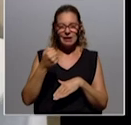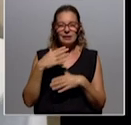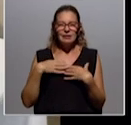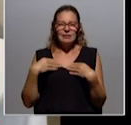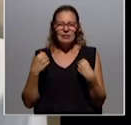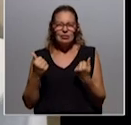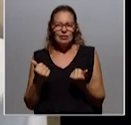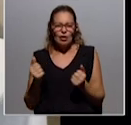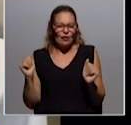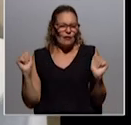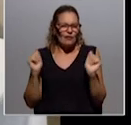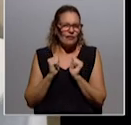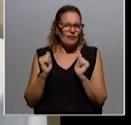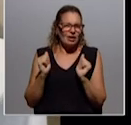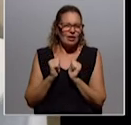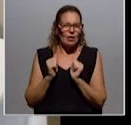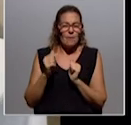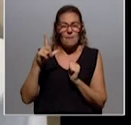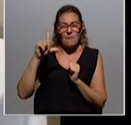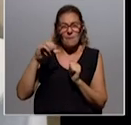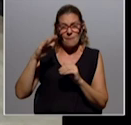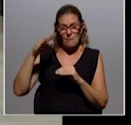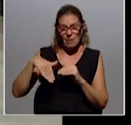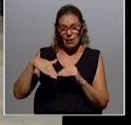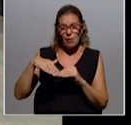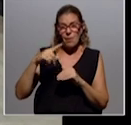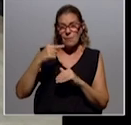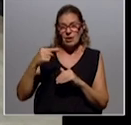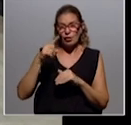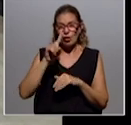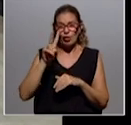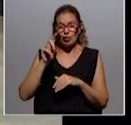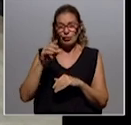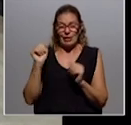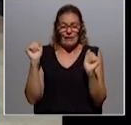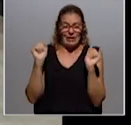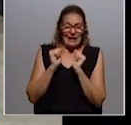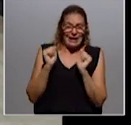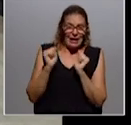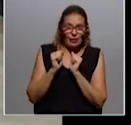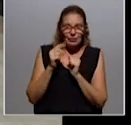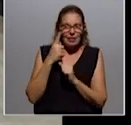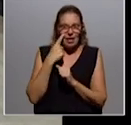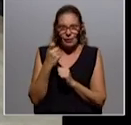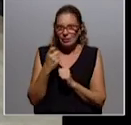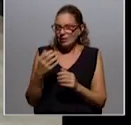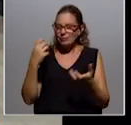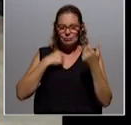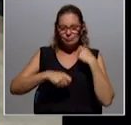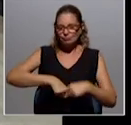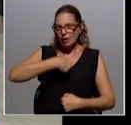sintieron muy duramente el frío, porque ha llegado a ser menos 12 grados, es decir, está notoriamente frío en Seúl y hay que salir